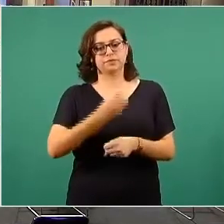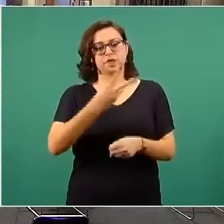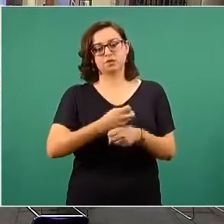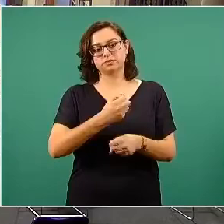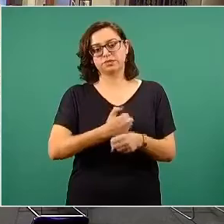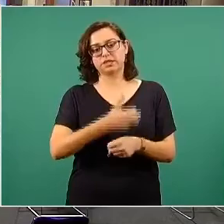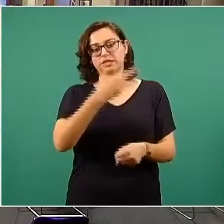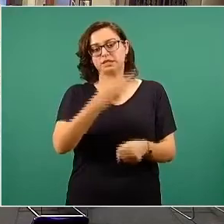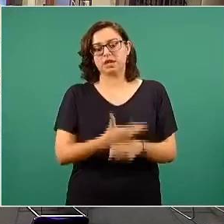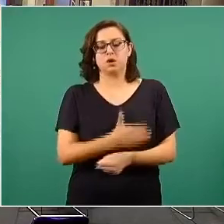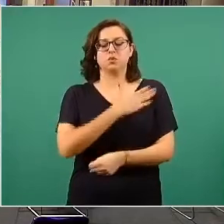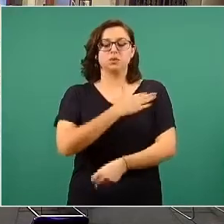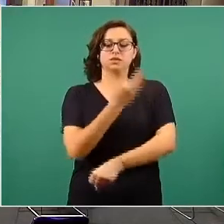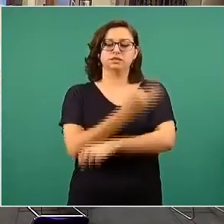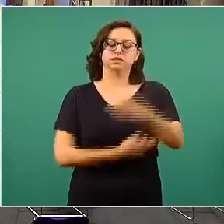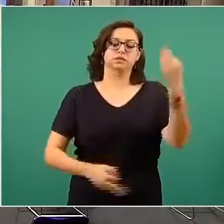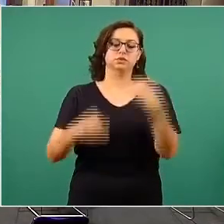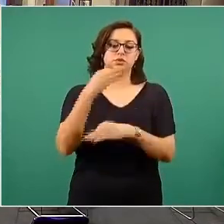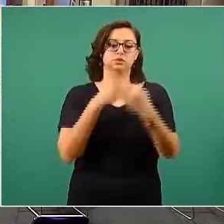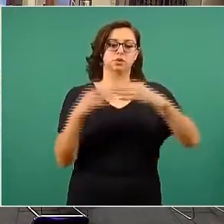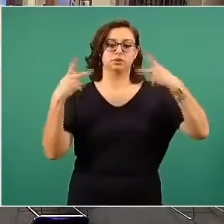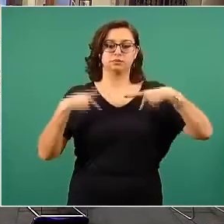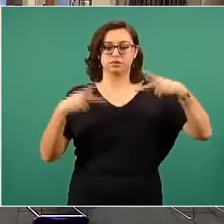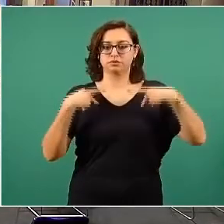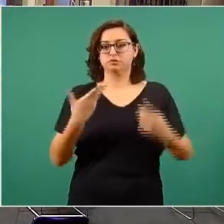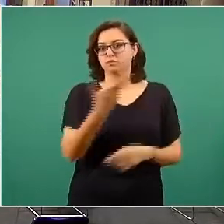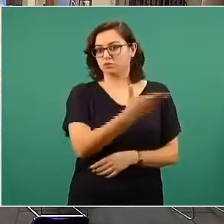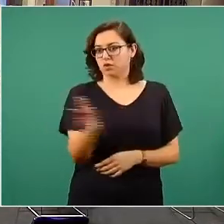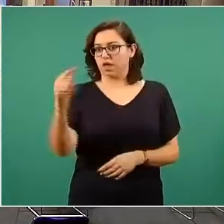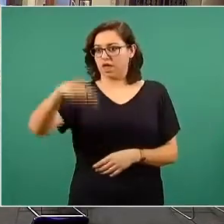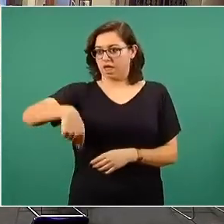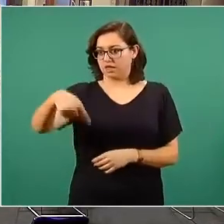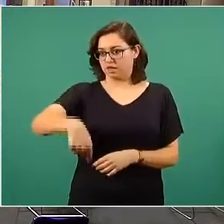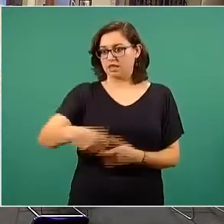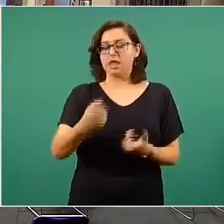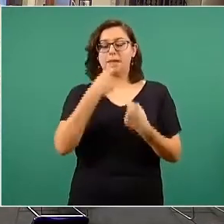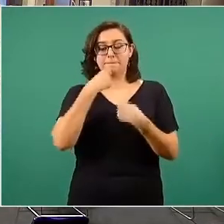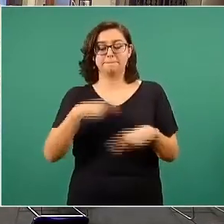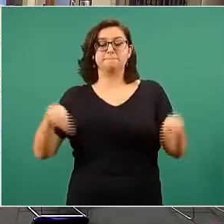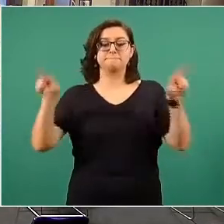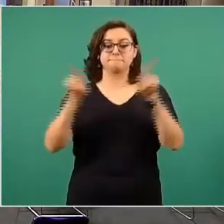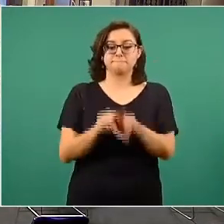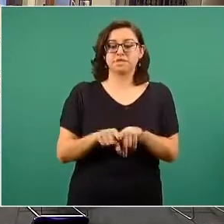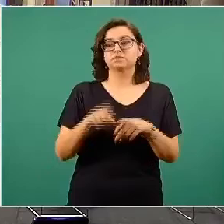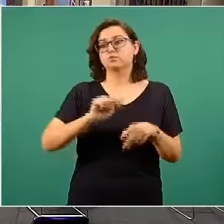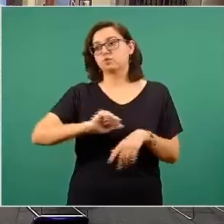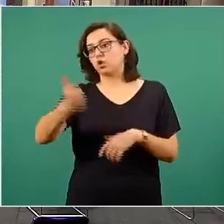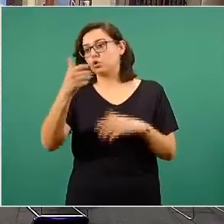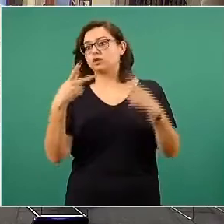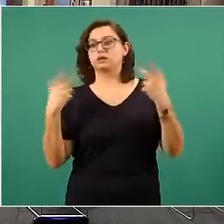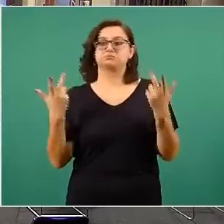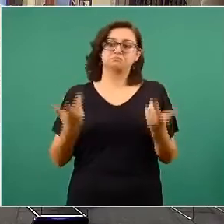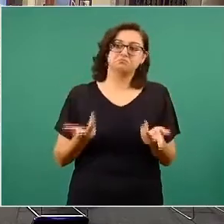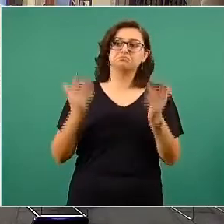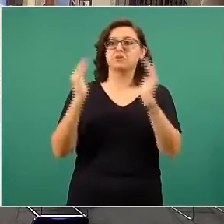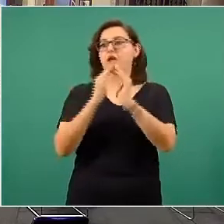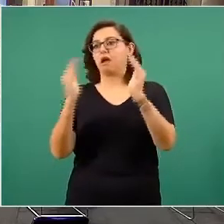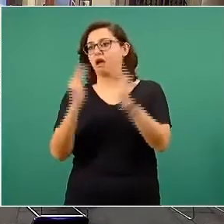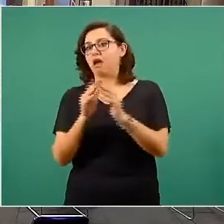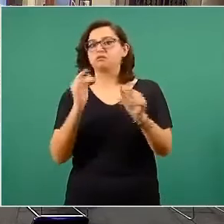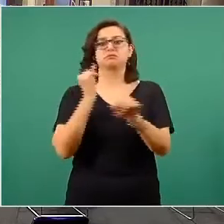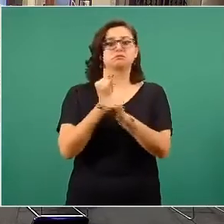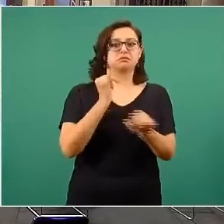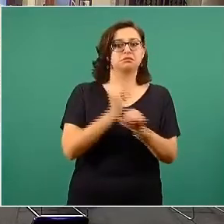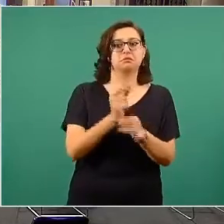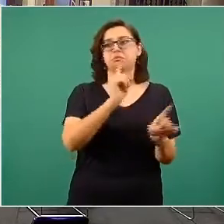también. Tengan todas las personas, tanto aquí presentes como las que nos sintonizan desde sus diferentes o a través de los